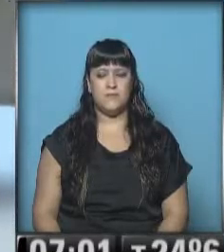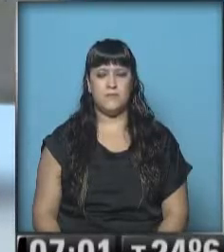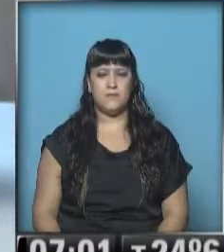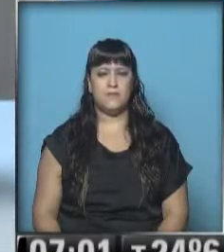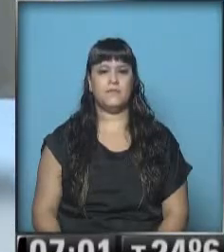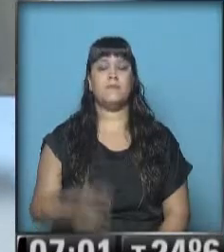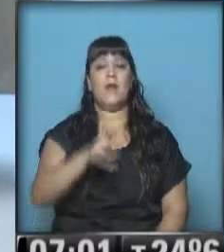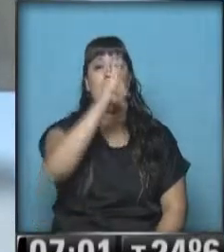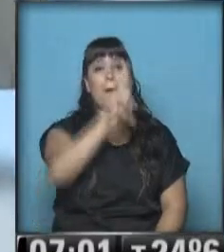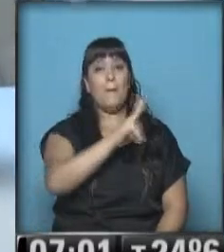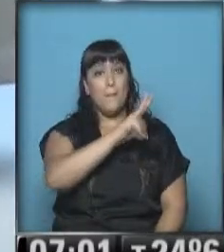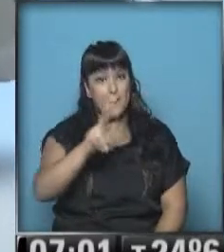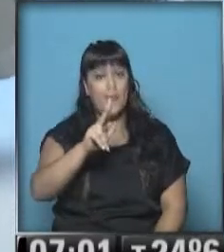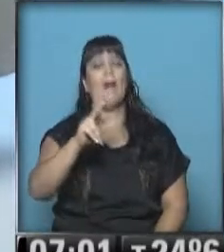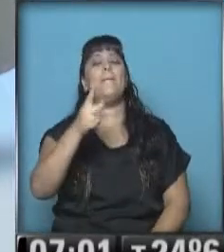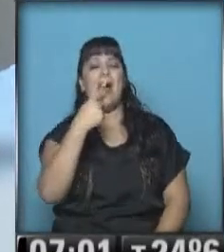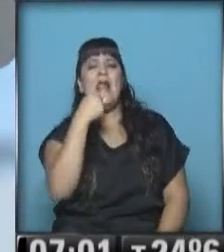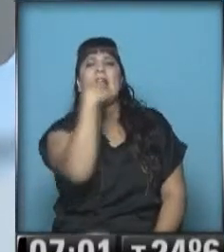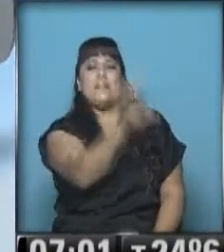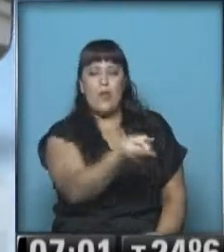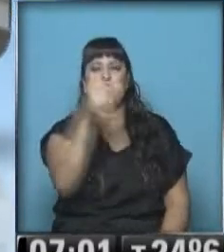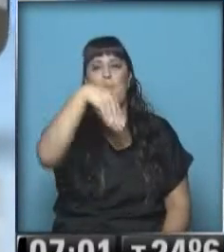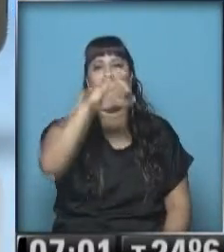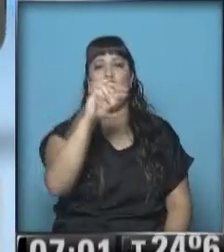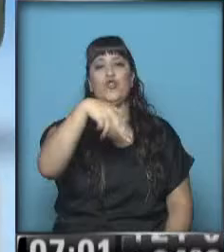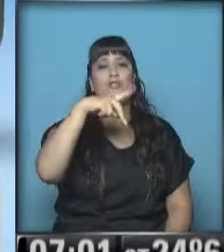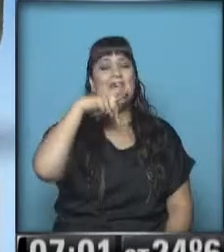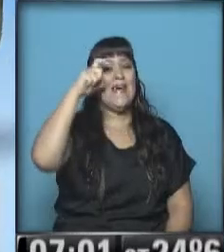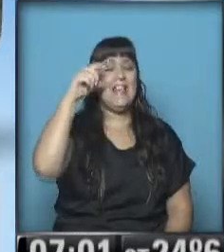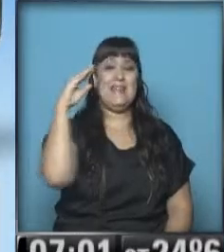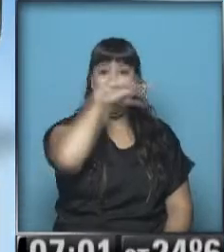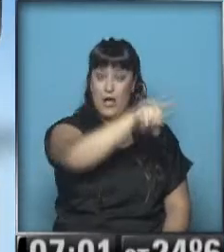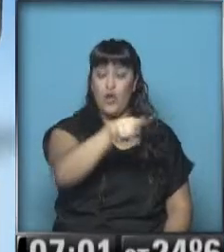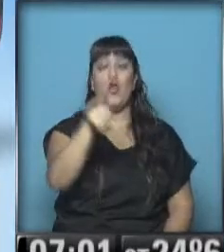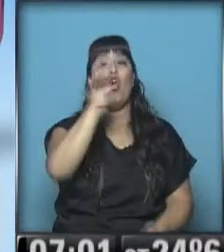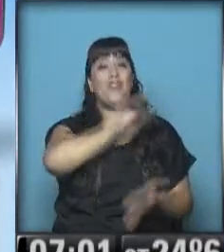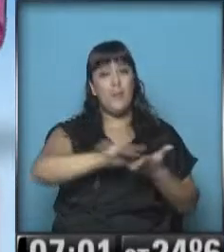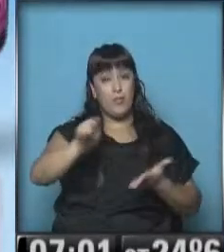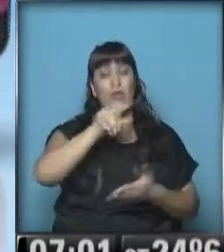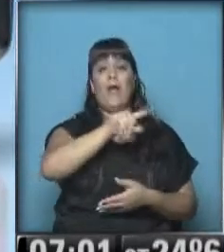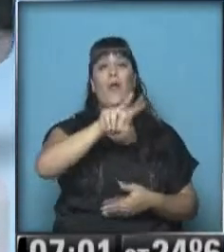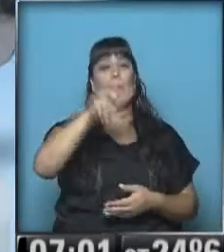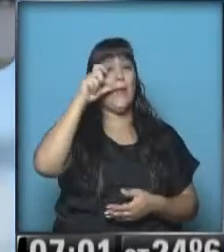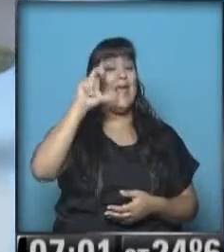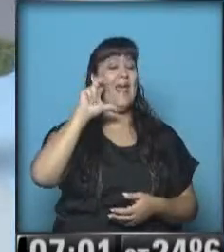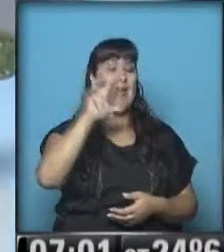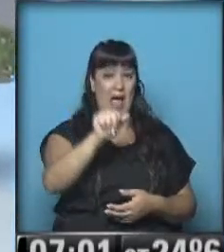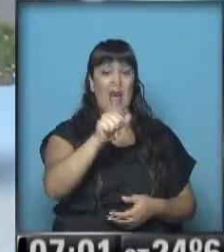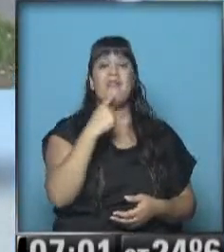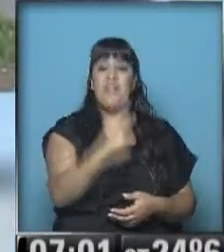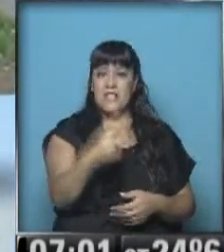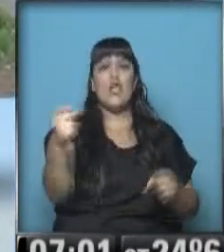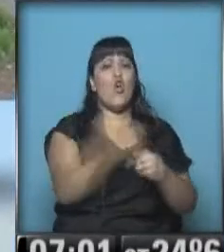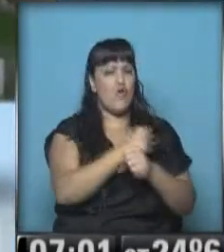El Papa le contestó a Montenegro. Recordemos, el legislador porteño Gustavo Vera confirmó que el Papa Francisco